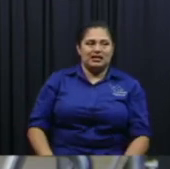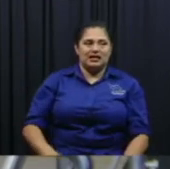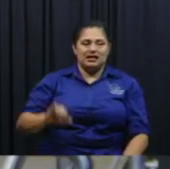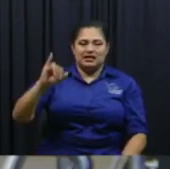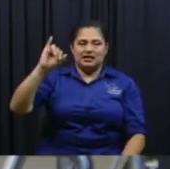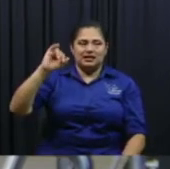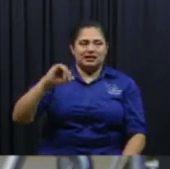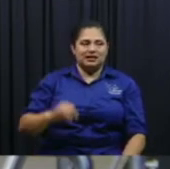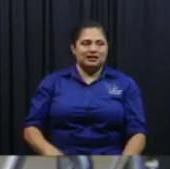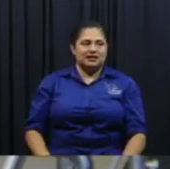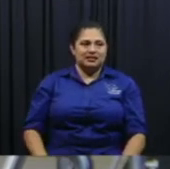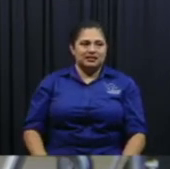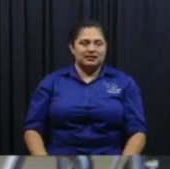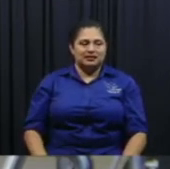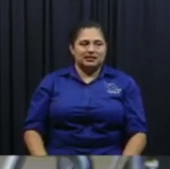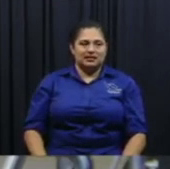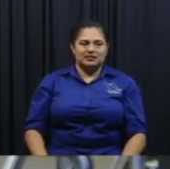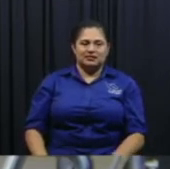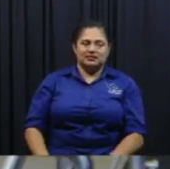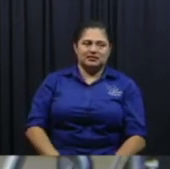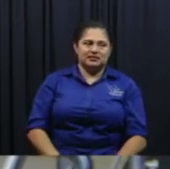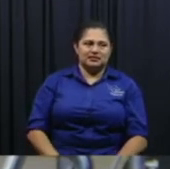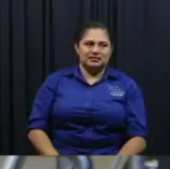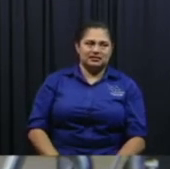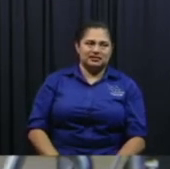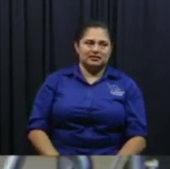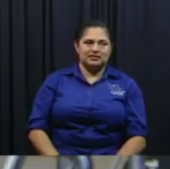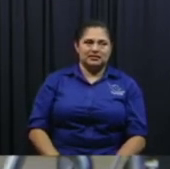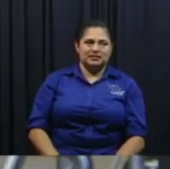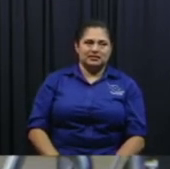orando con los ojos abiertos